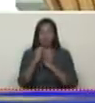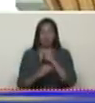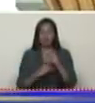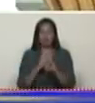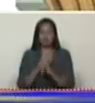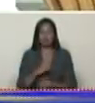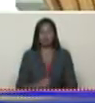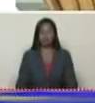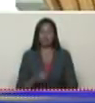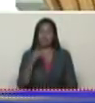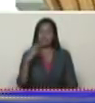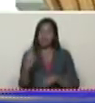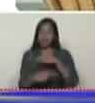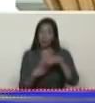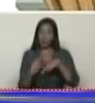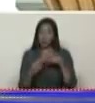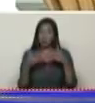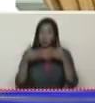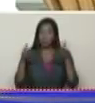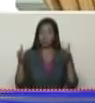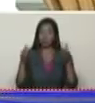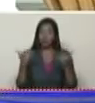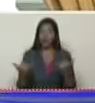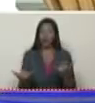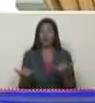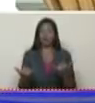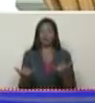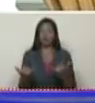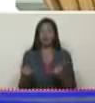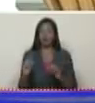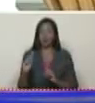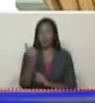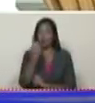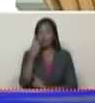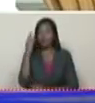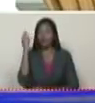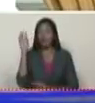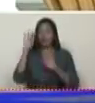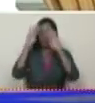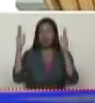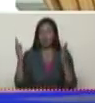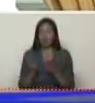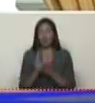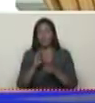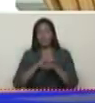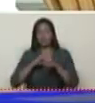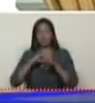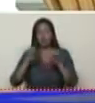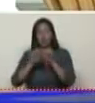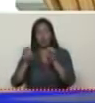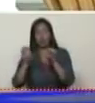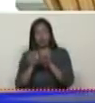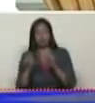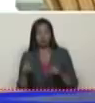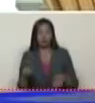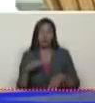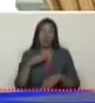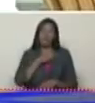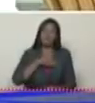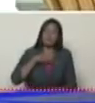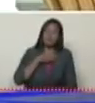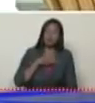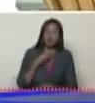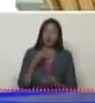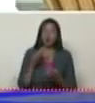La revolución inauguró una etapa única en la historia, con las misiones educativas, con las misiones de salud, con